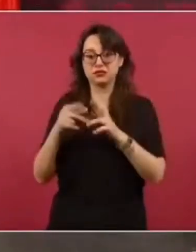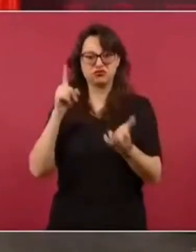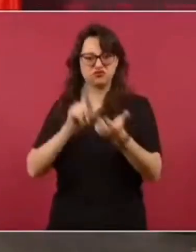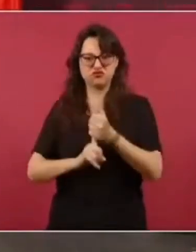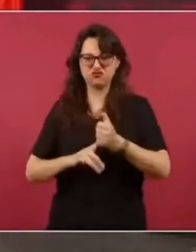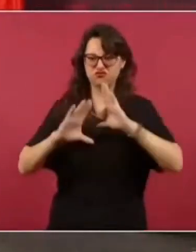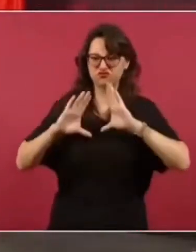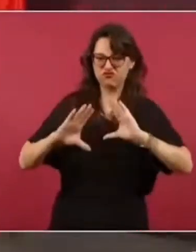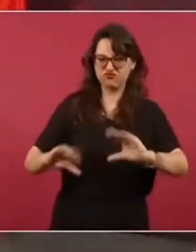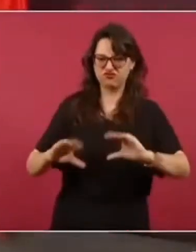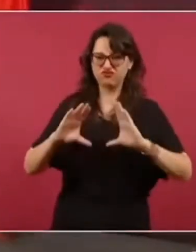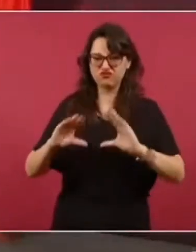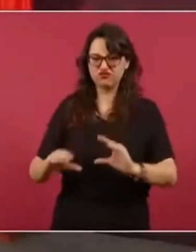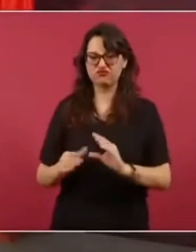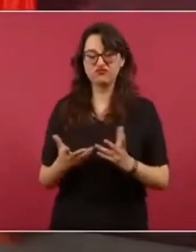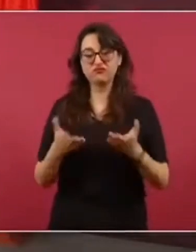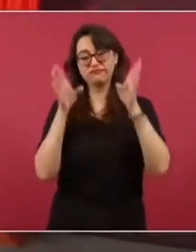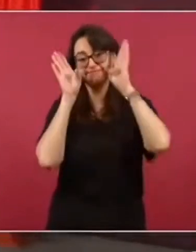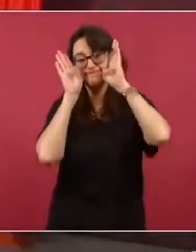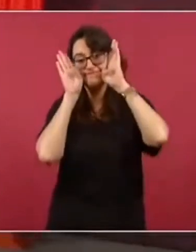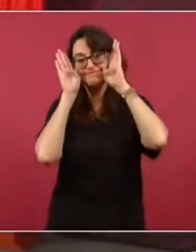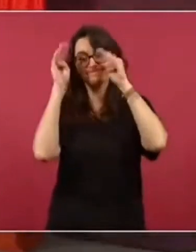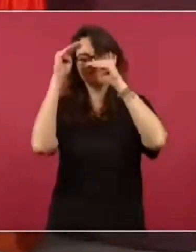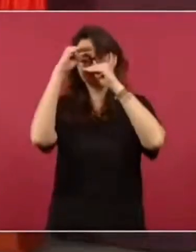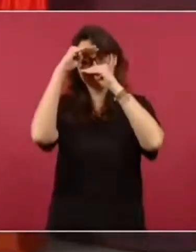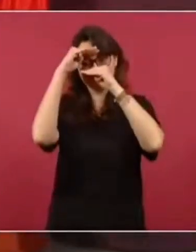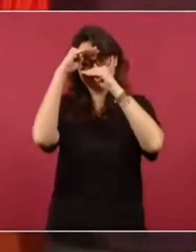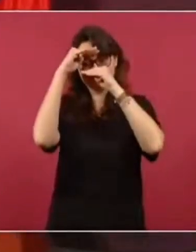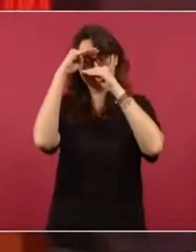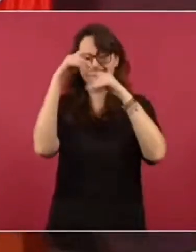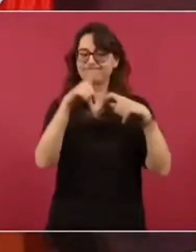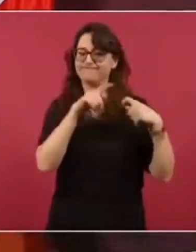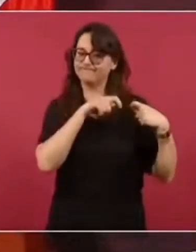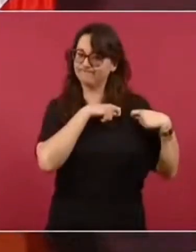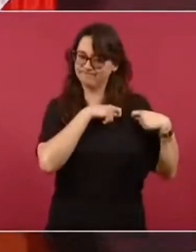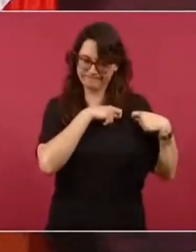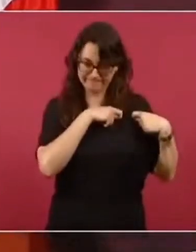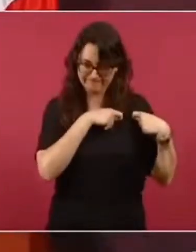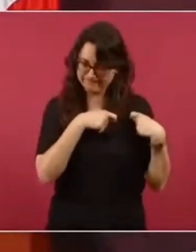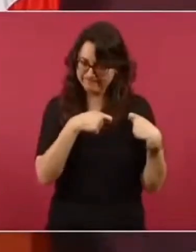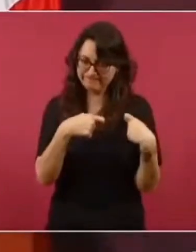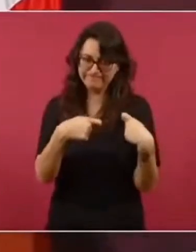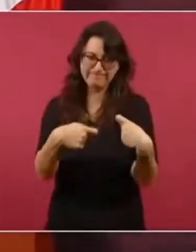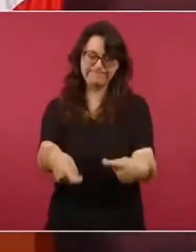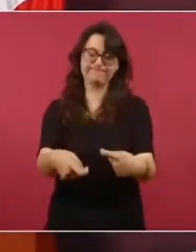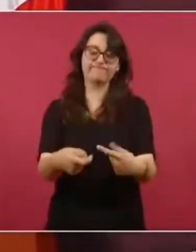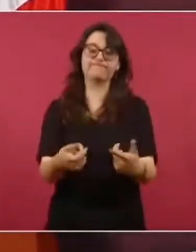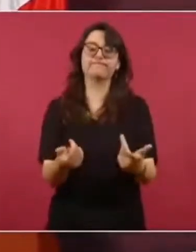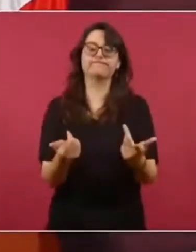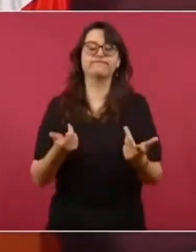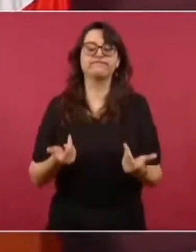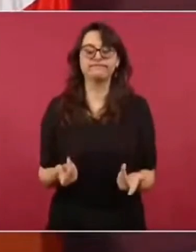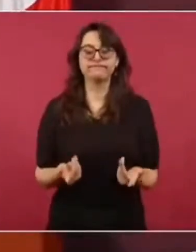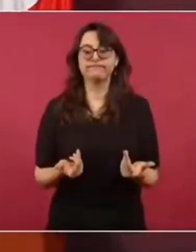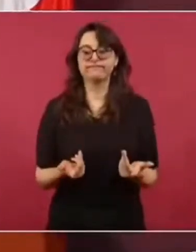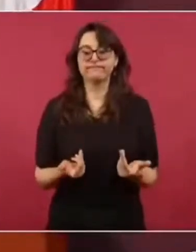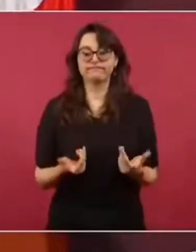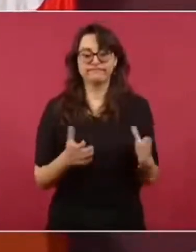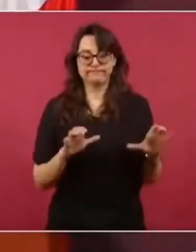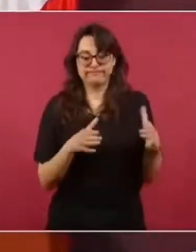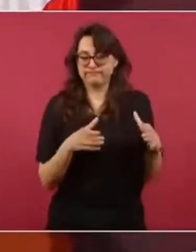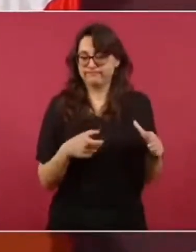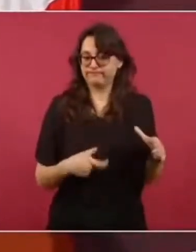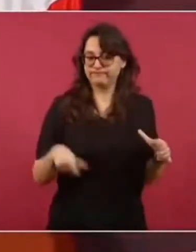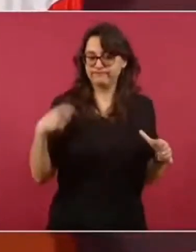muy conservadores, muy partidarios de la